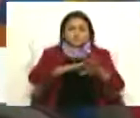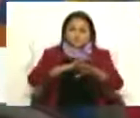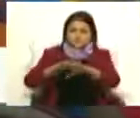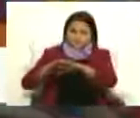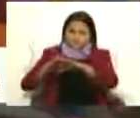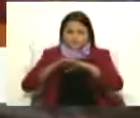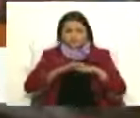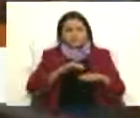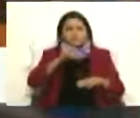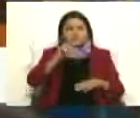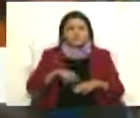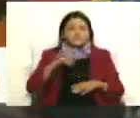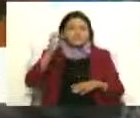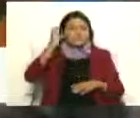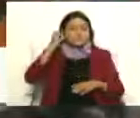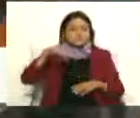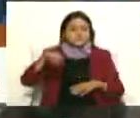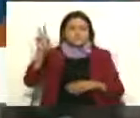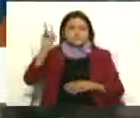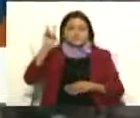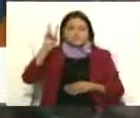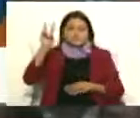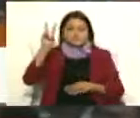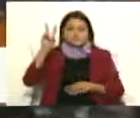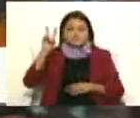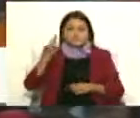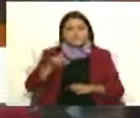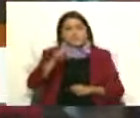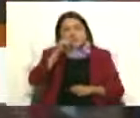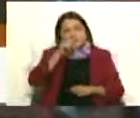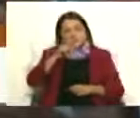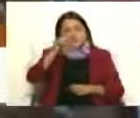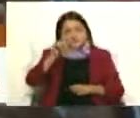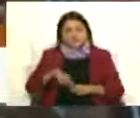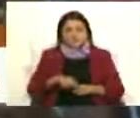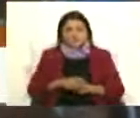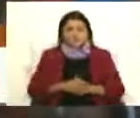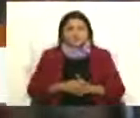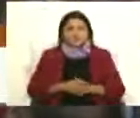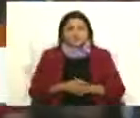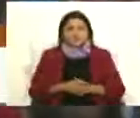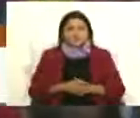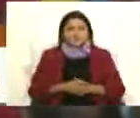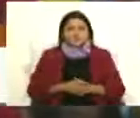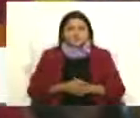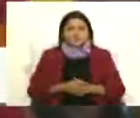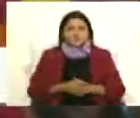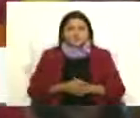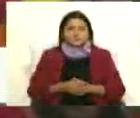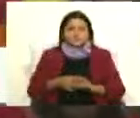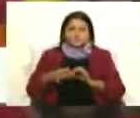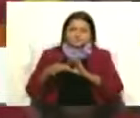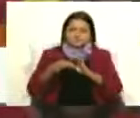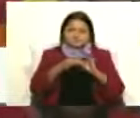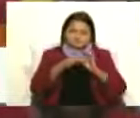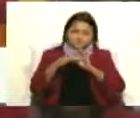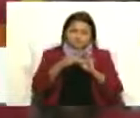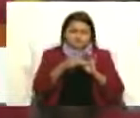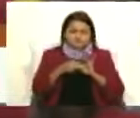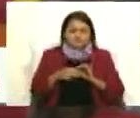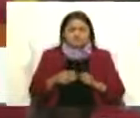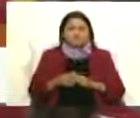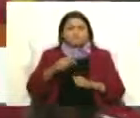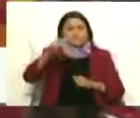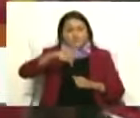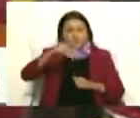a las mujeres venezolanas, a los hombres de Venezuela, y que en unión cívico-militar,